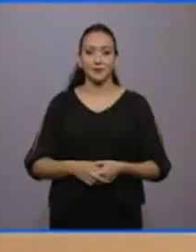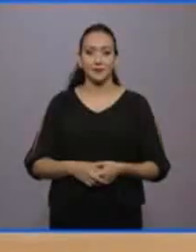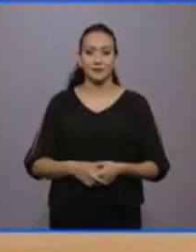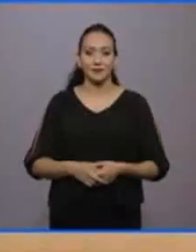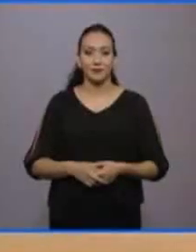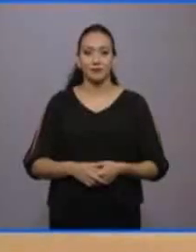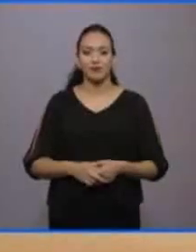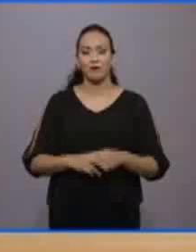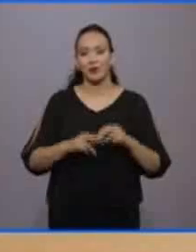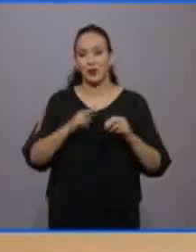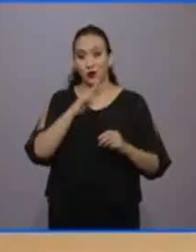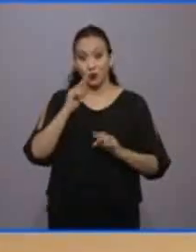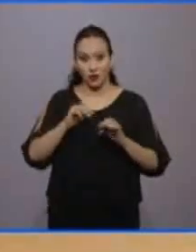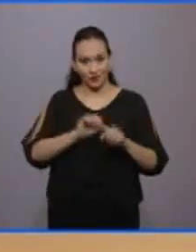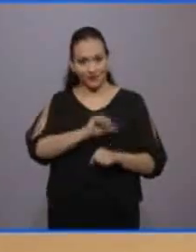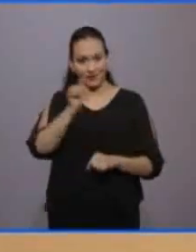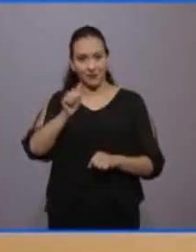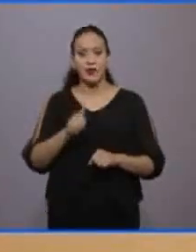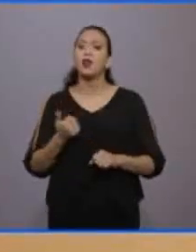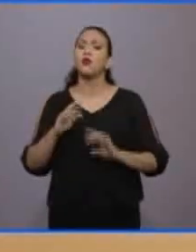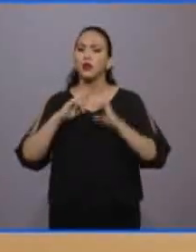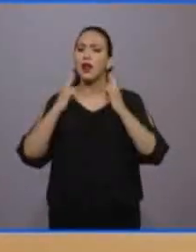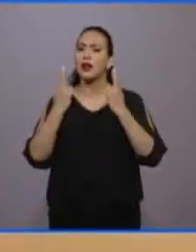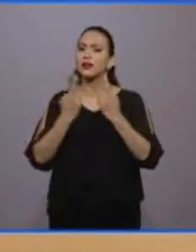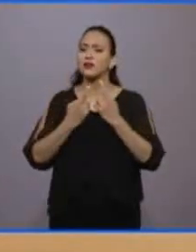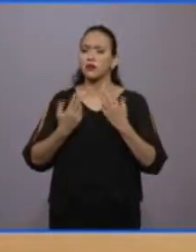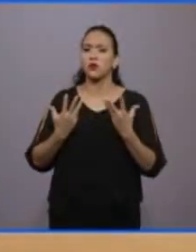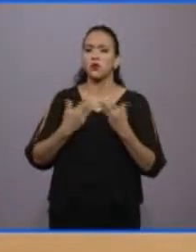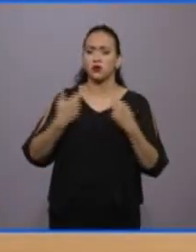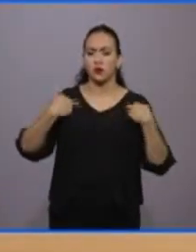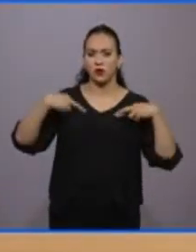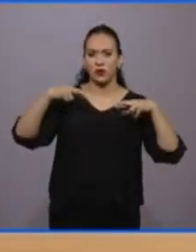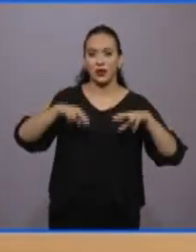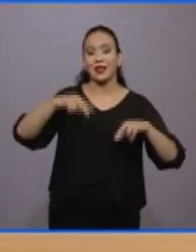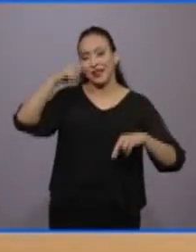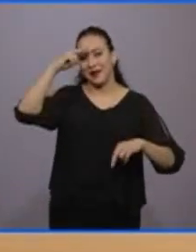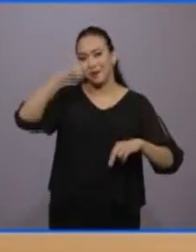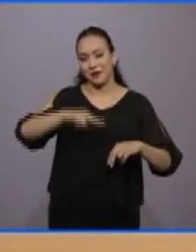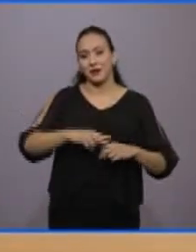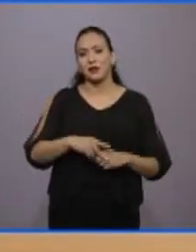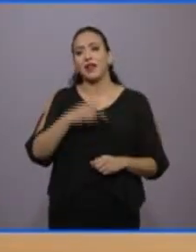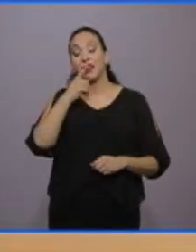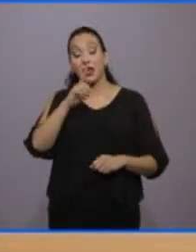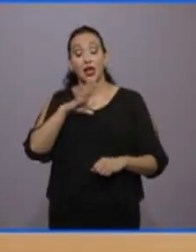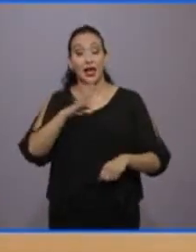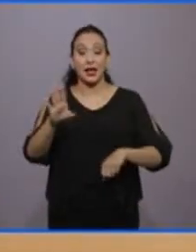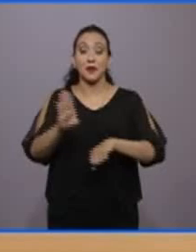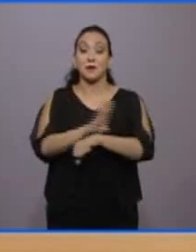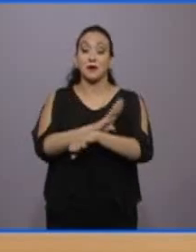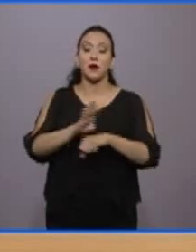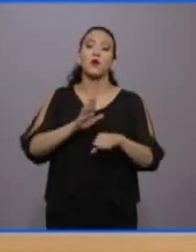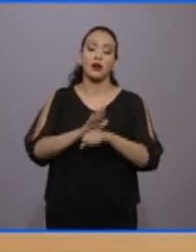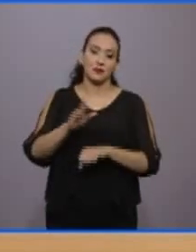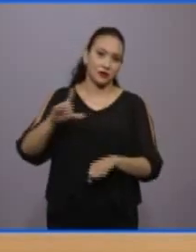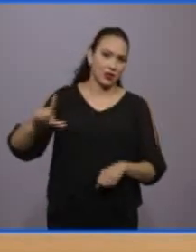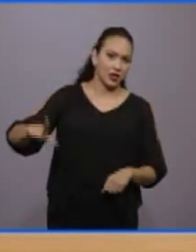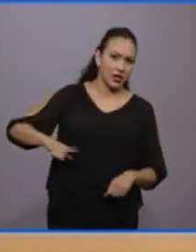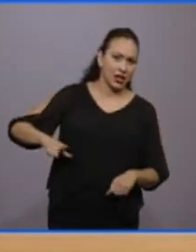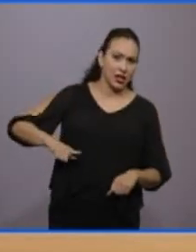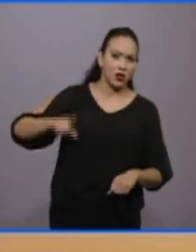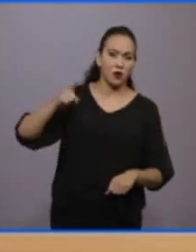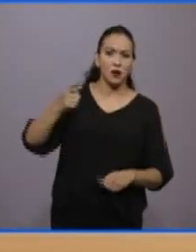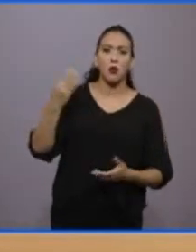Y en más noticias, durante una asamblea entre representantes de la industria en México, se habló de los beneficios de que el gobierno imponga